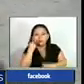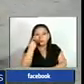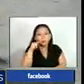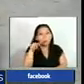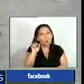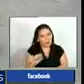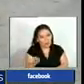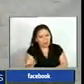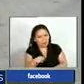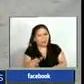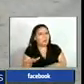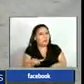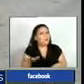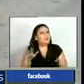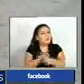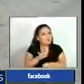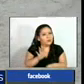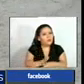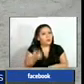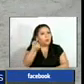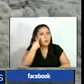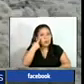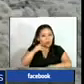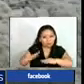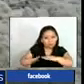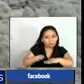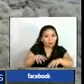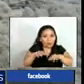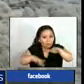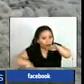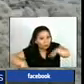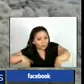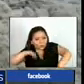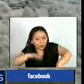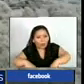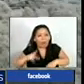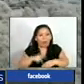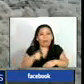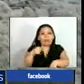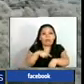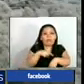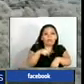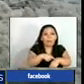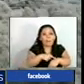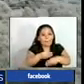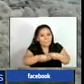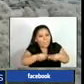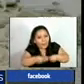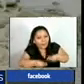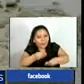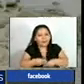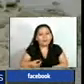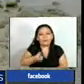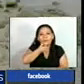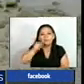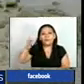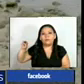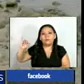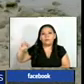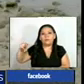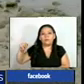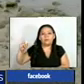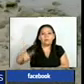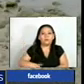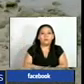son suficientes como para proteger a la tortuga Hawksville durante su periodo de anidación. Miguel Ángel Rivera, Voz de